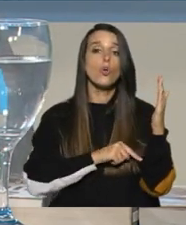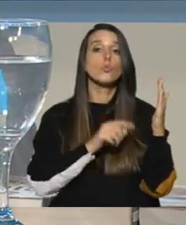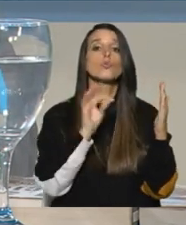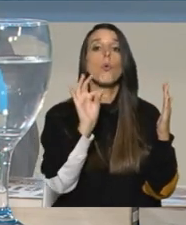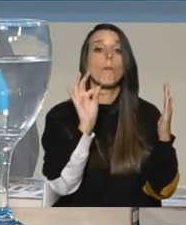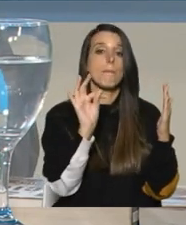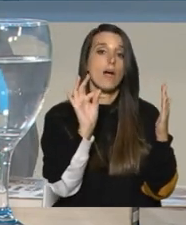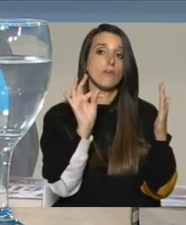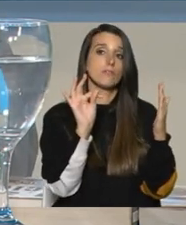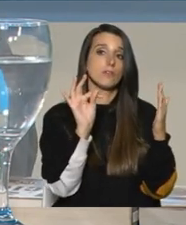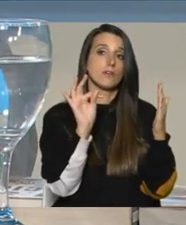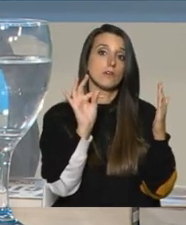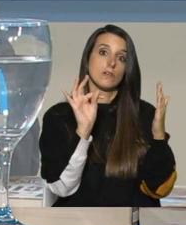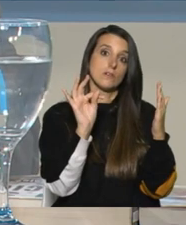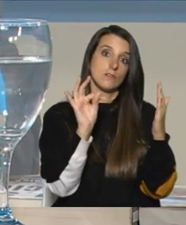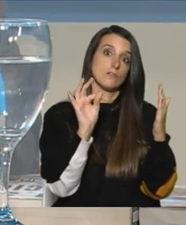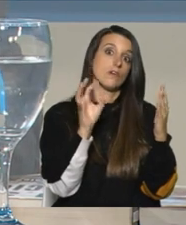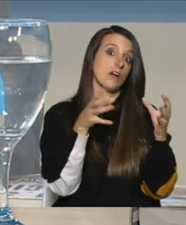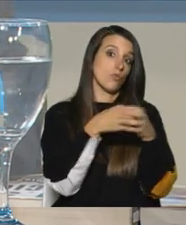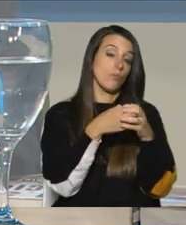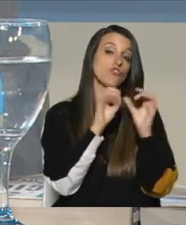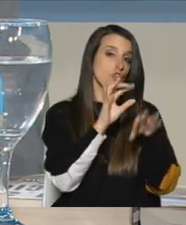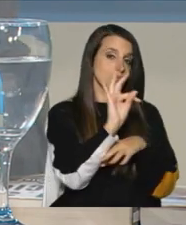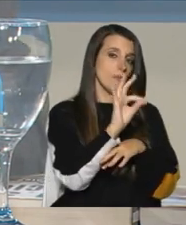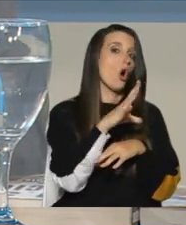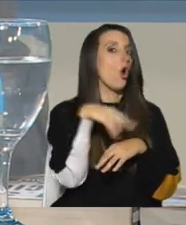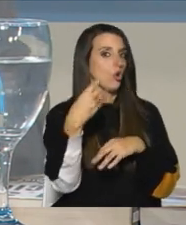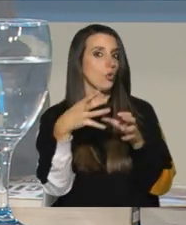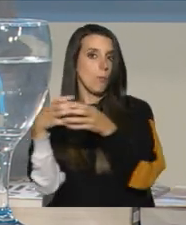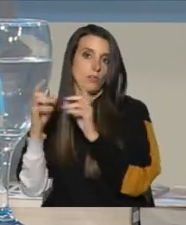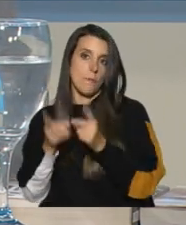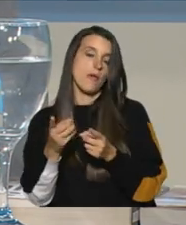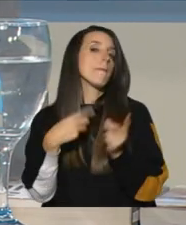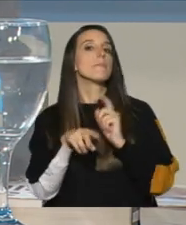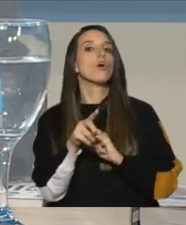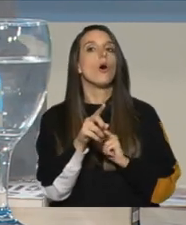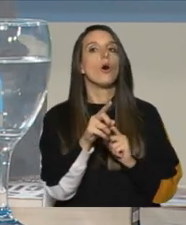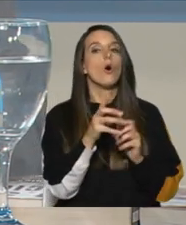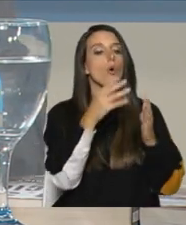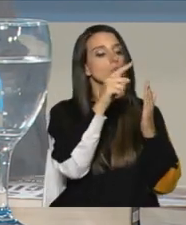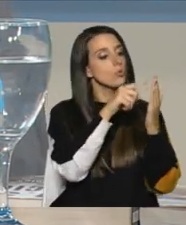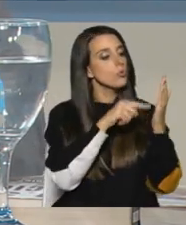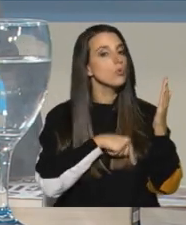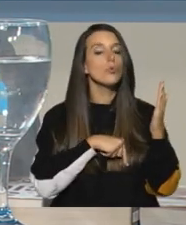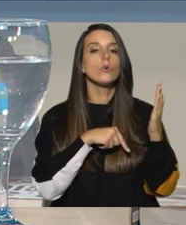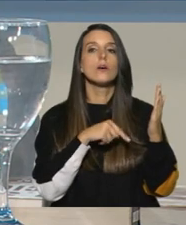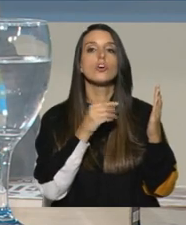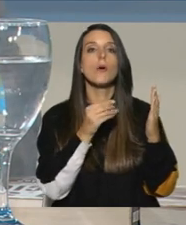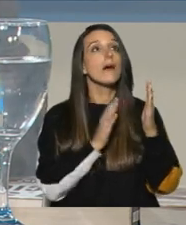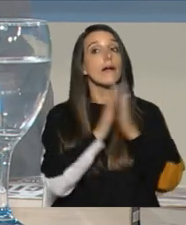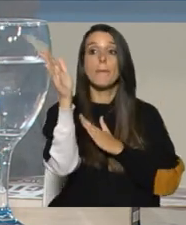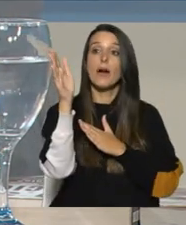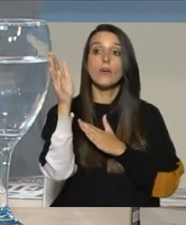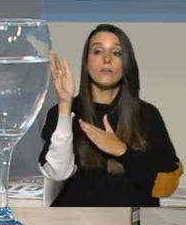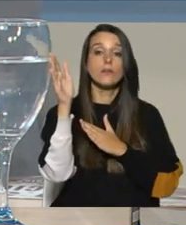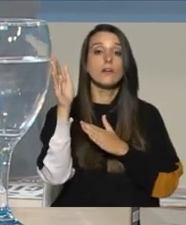tupamaros, y bueno, acá hubo varios grupos terroristas, no fueron solamente los tupamaros, pero digo, de varios de los terroristas que escaparon del país en su momento